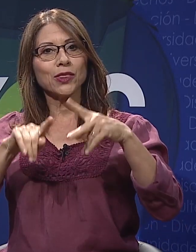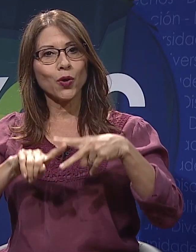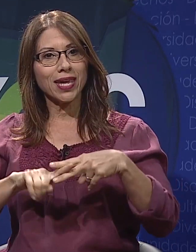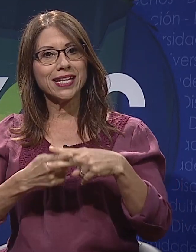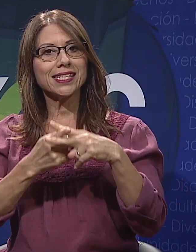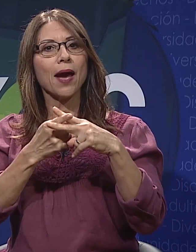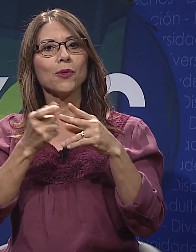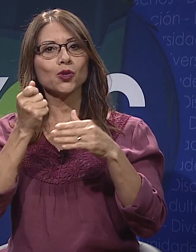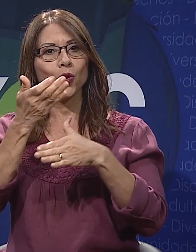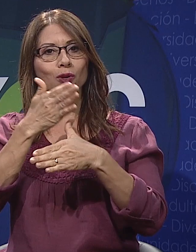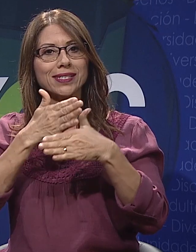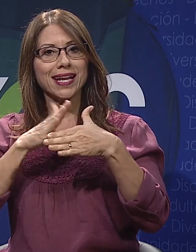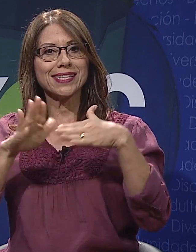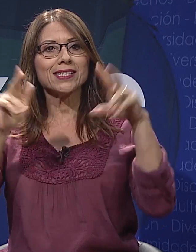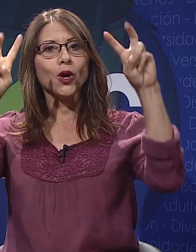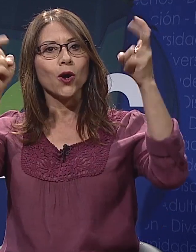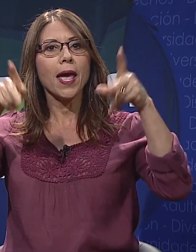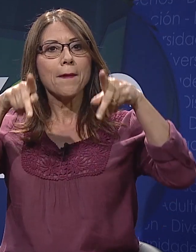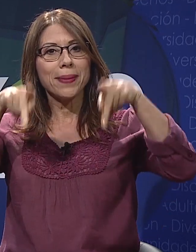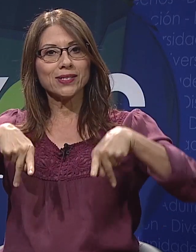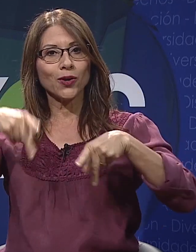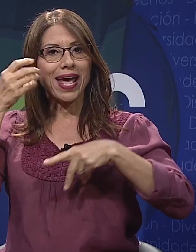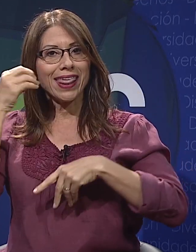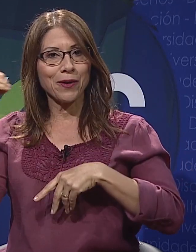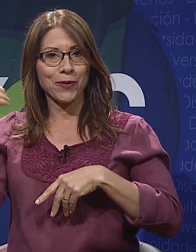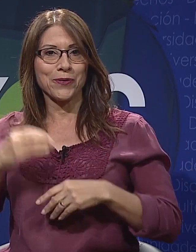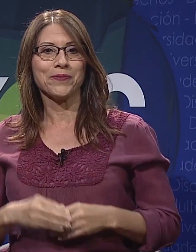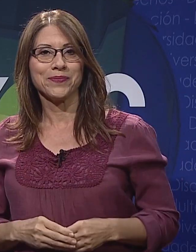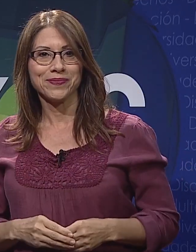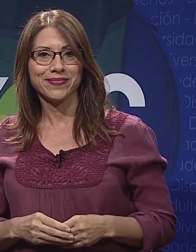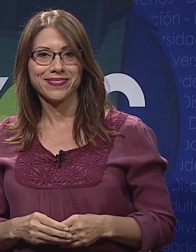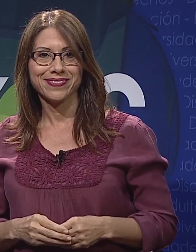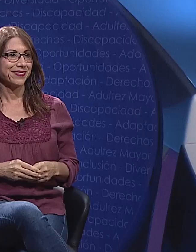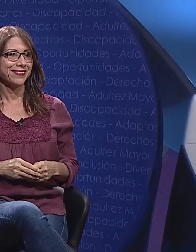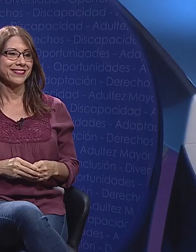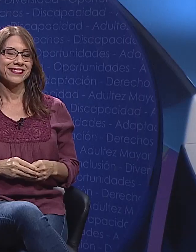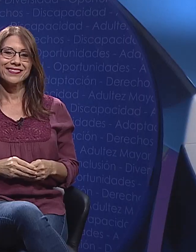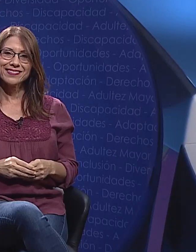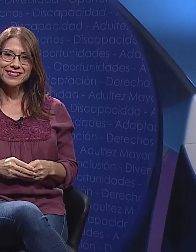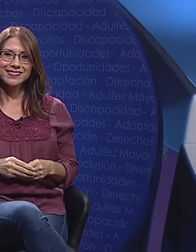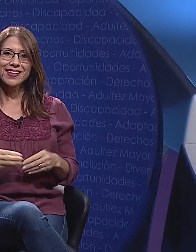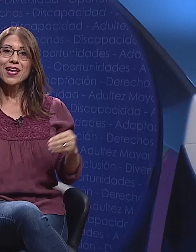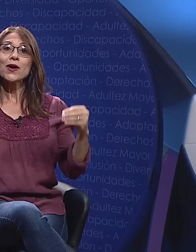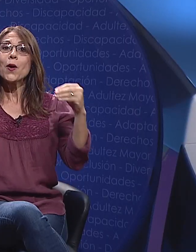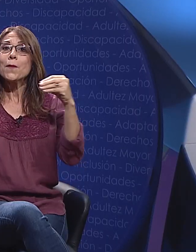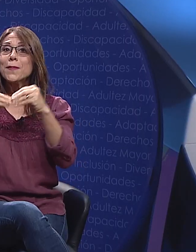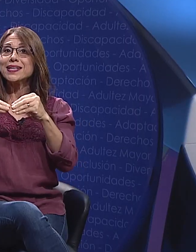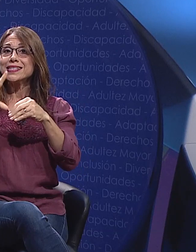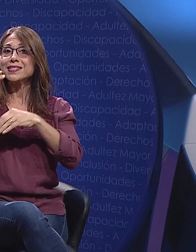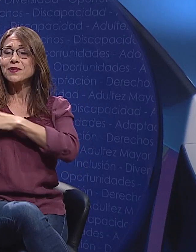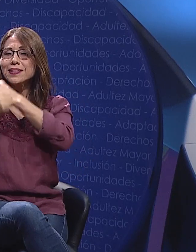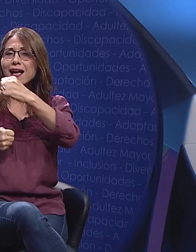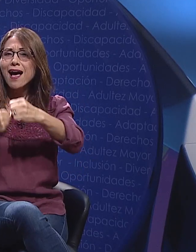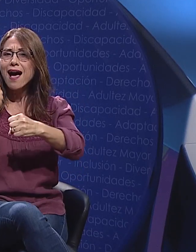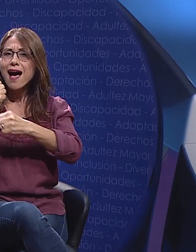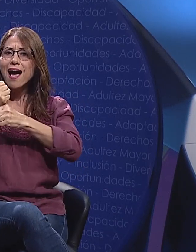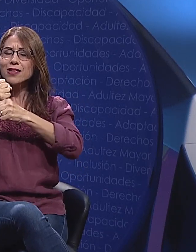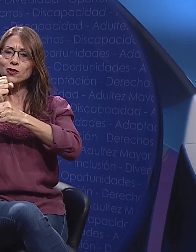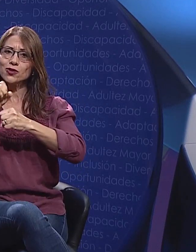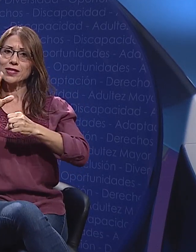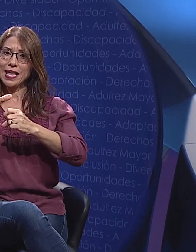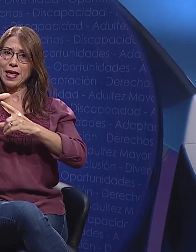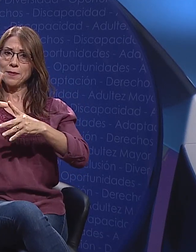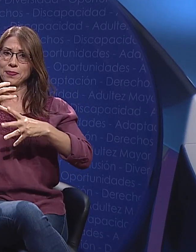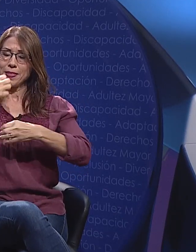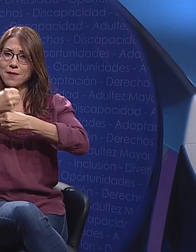Mientras tanto, iniciamos con nuestra sección Personaje de Oro. Con más de 5 décadas de pertenecer a la Marea